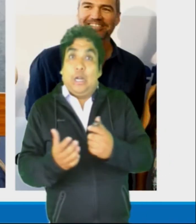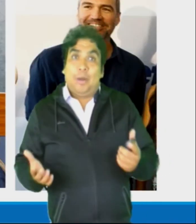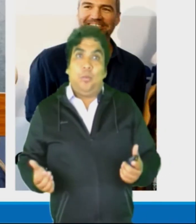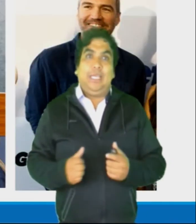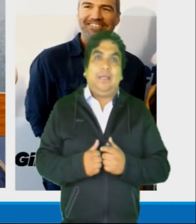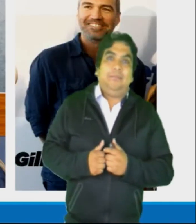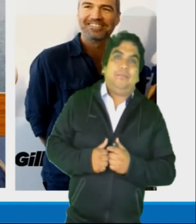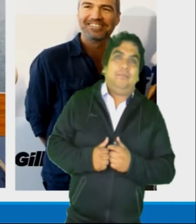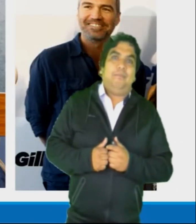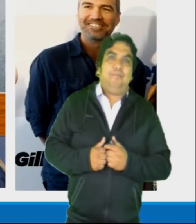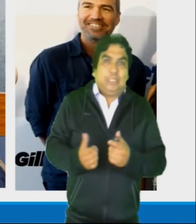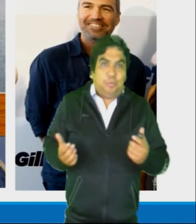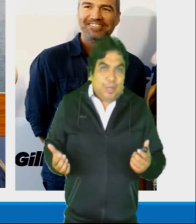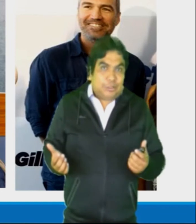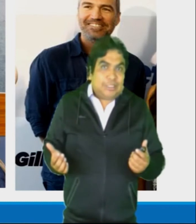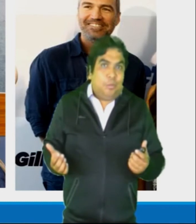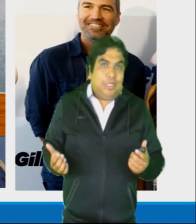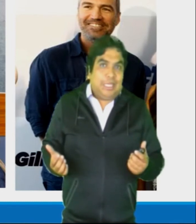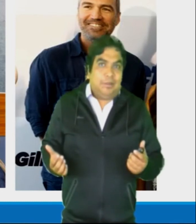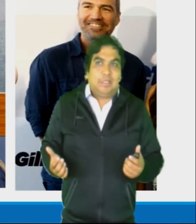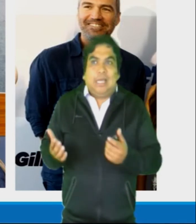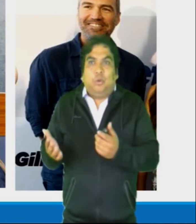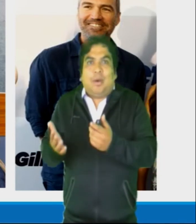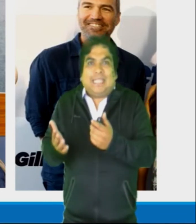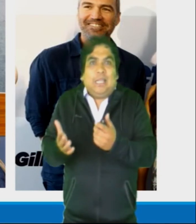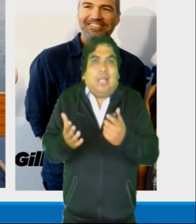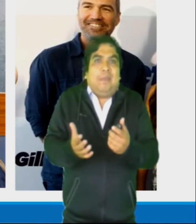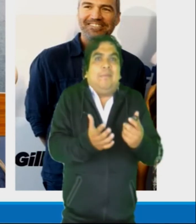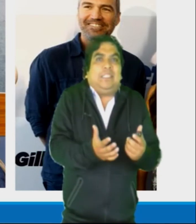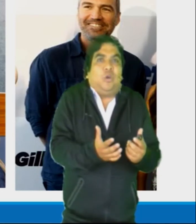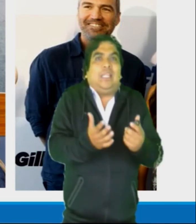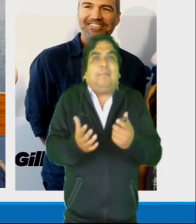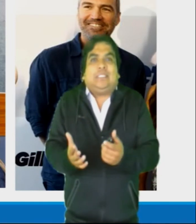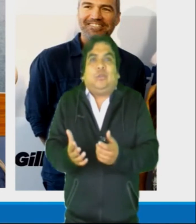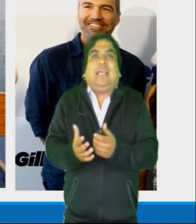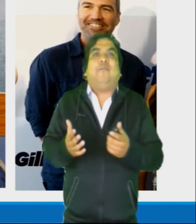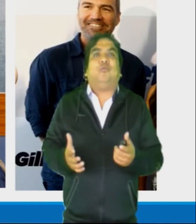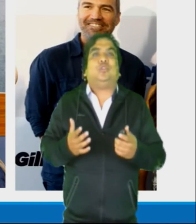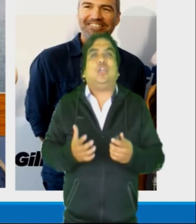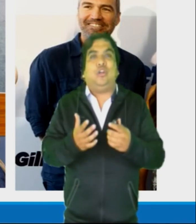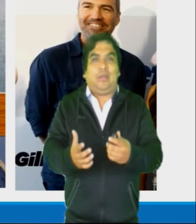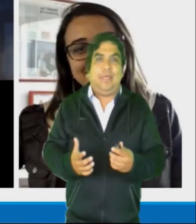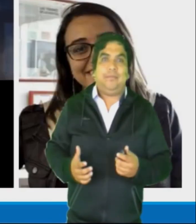¿La ropa comunica? Por supuesto que sí comunica. Cada uno va a tener una misma visión de la persona en